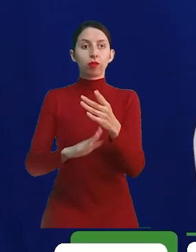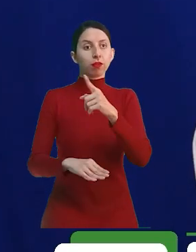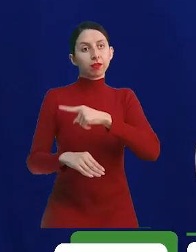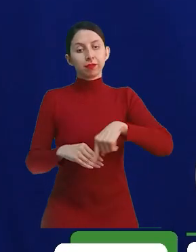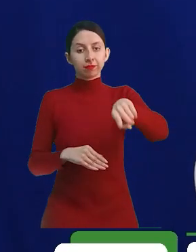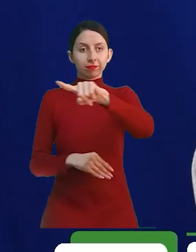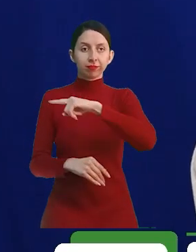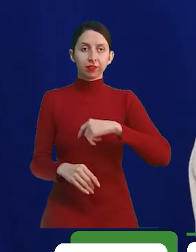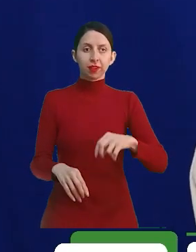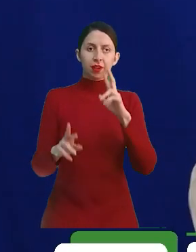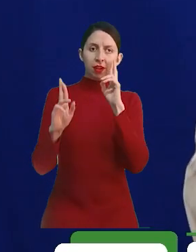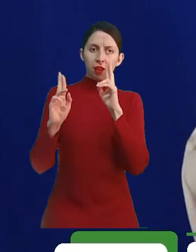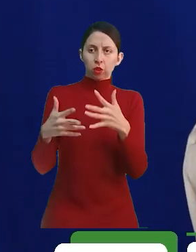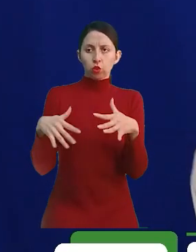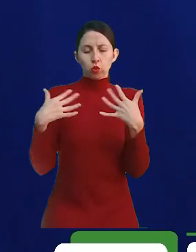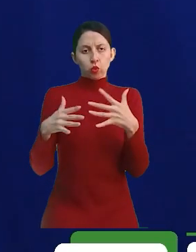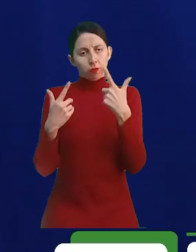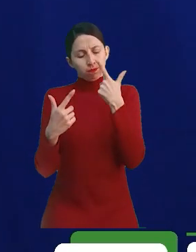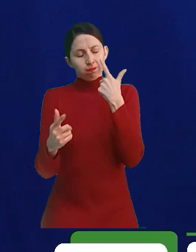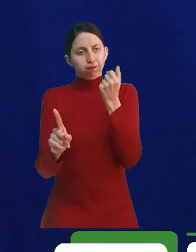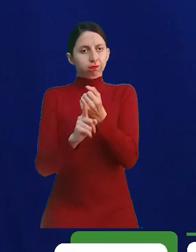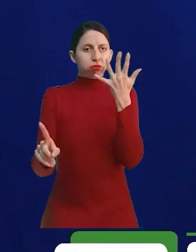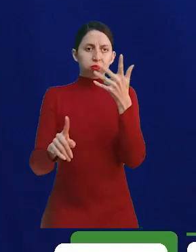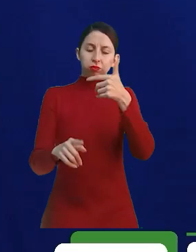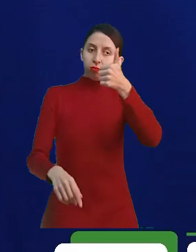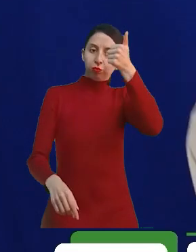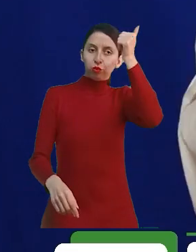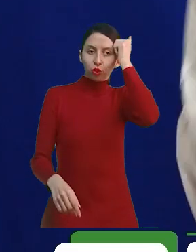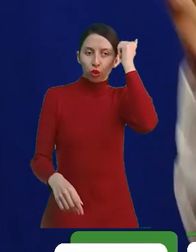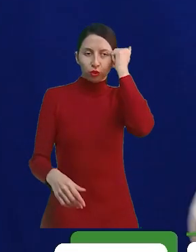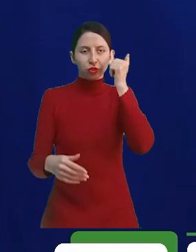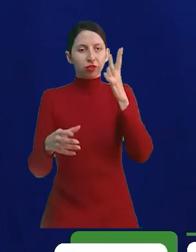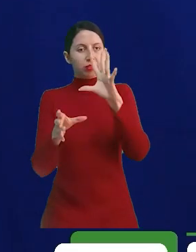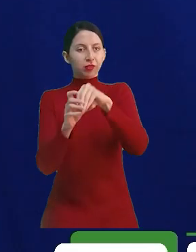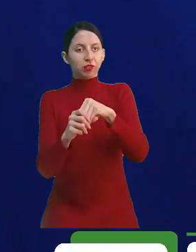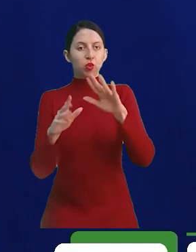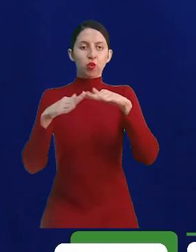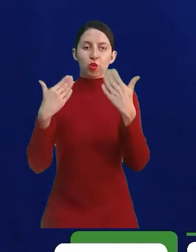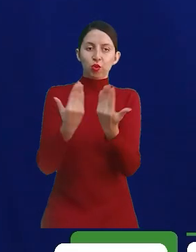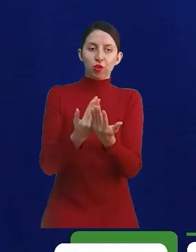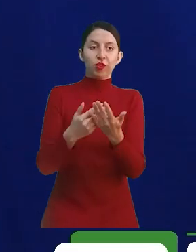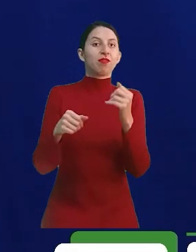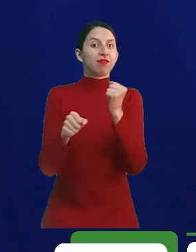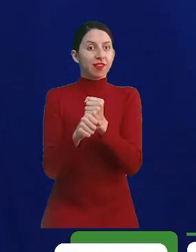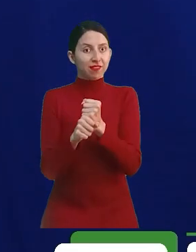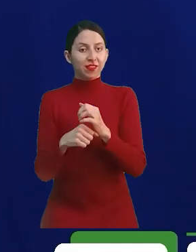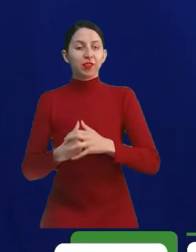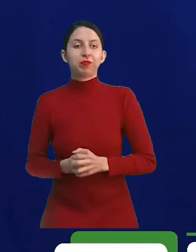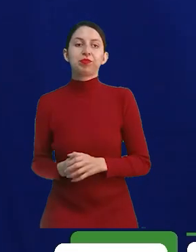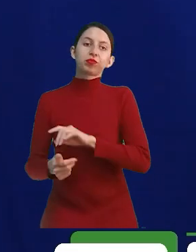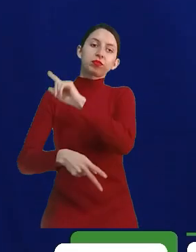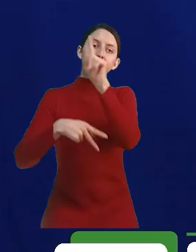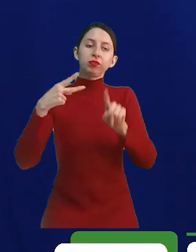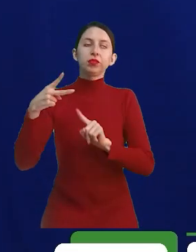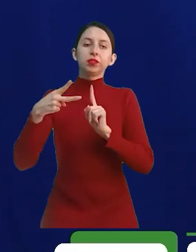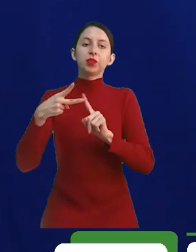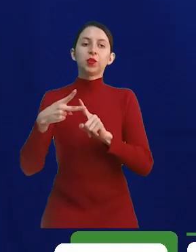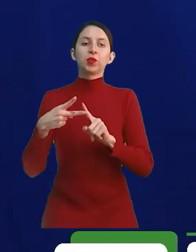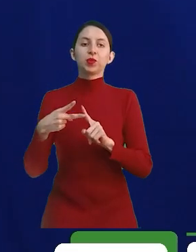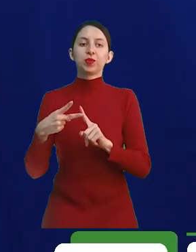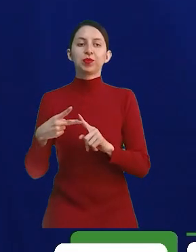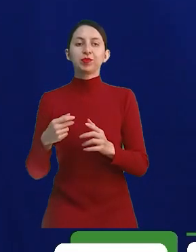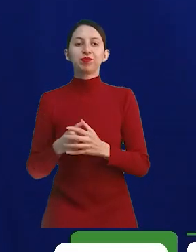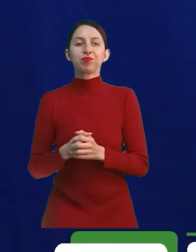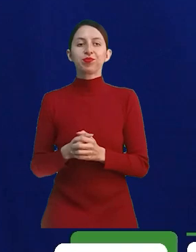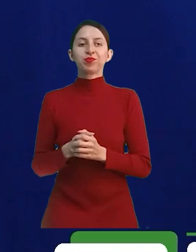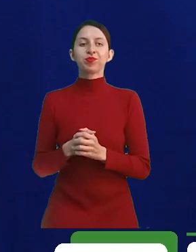sea el resultado fiel de tener buenos maestros en las instituciones educativas el segundo eje de